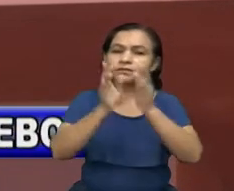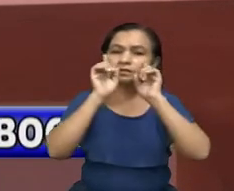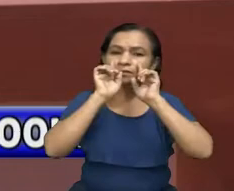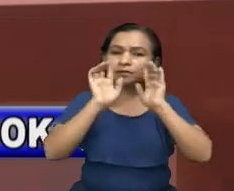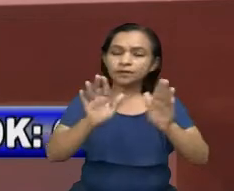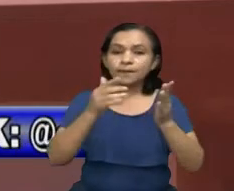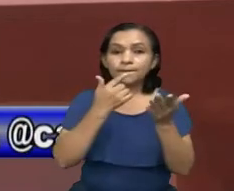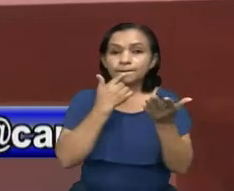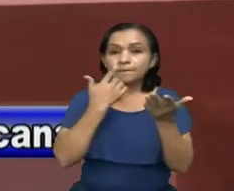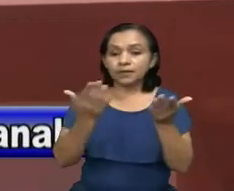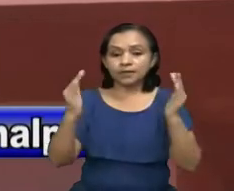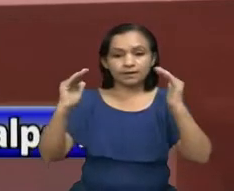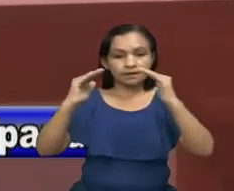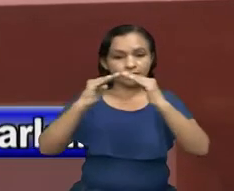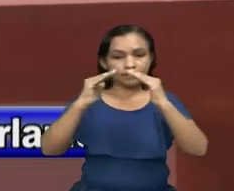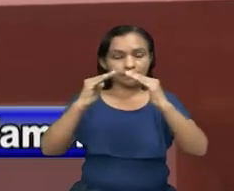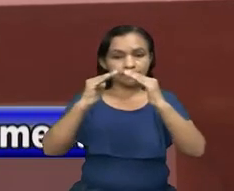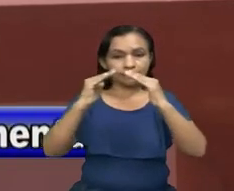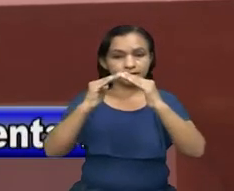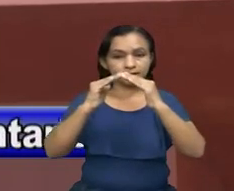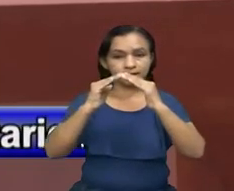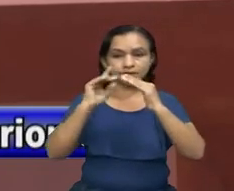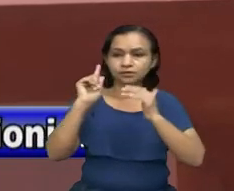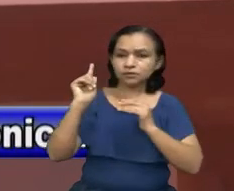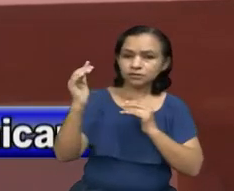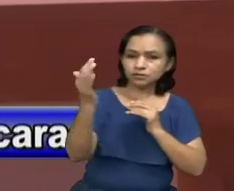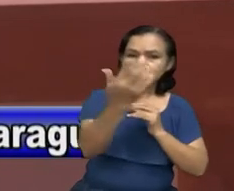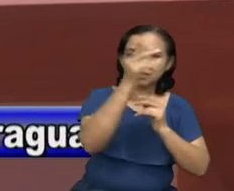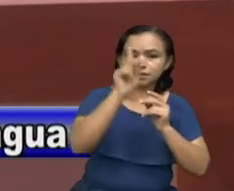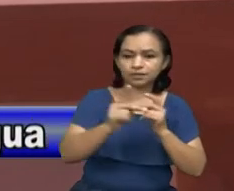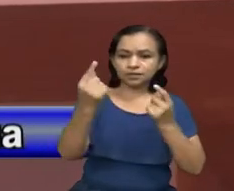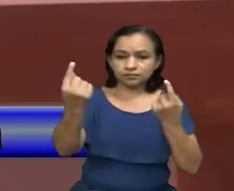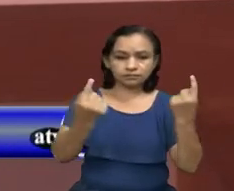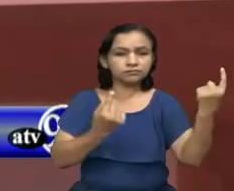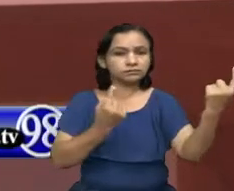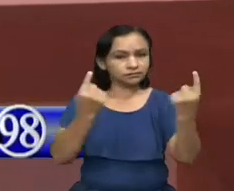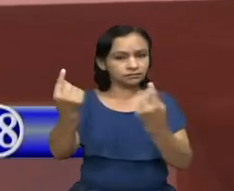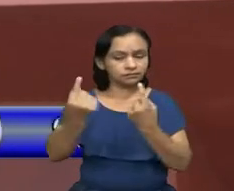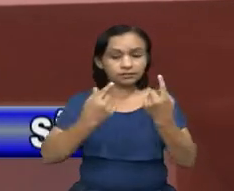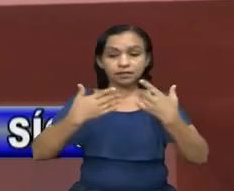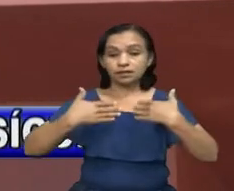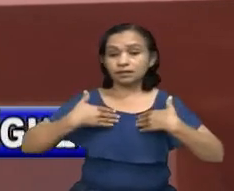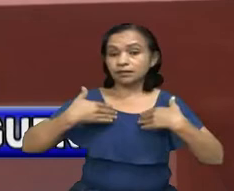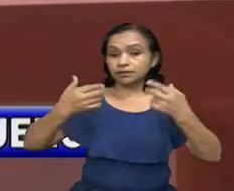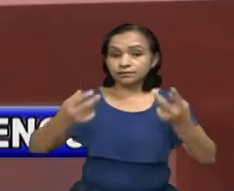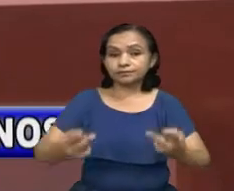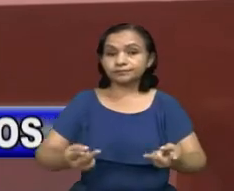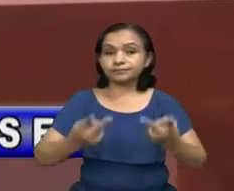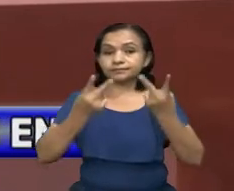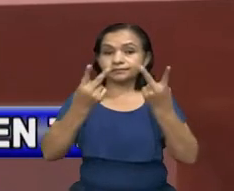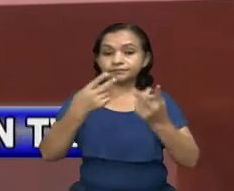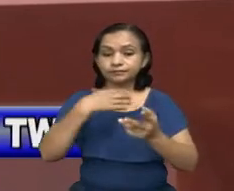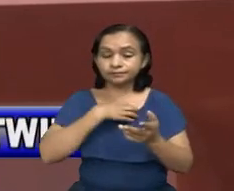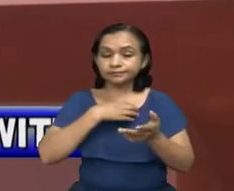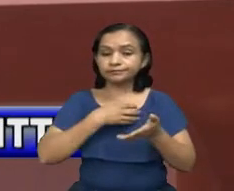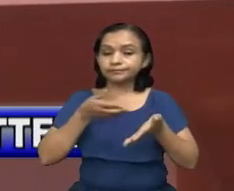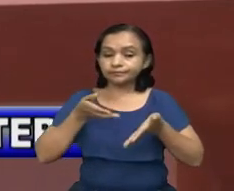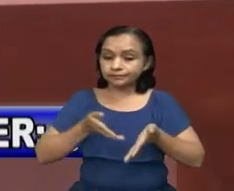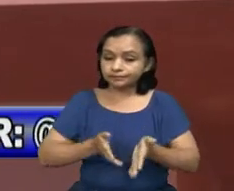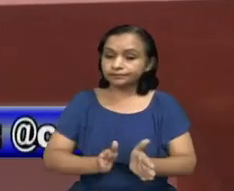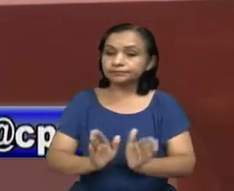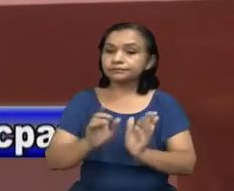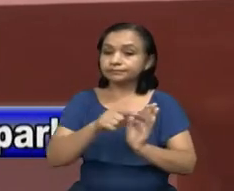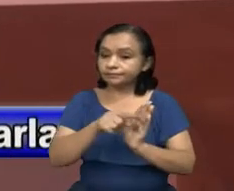Porque esta es la casa donde nosotros venimos a salvar la vida de nuestros hijos,